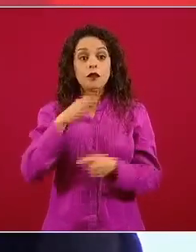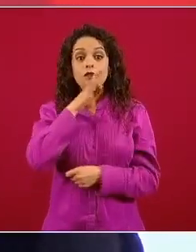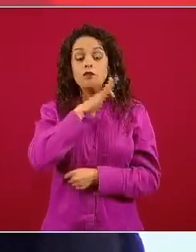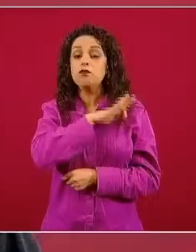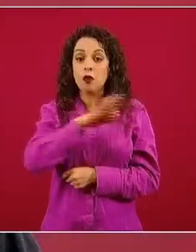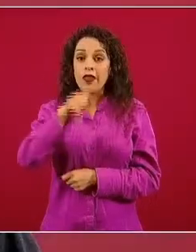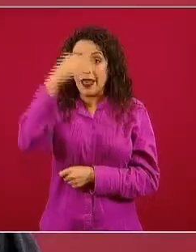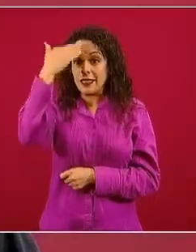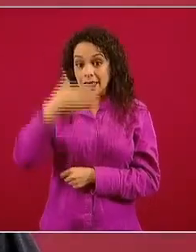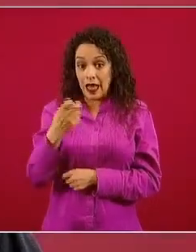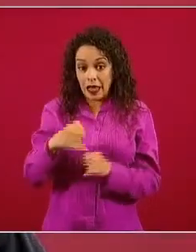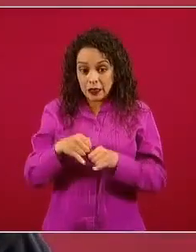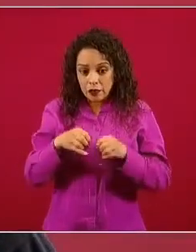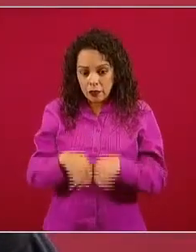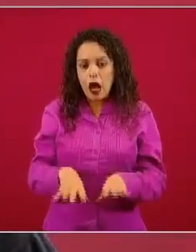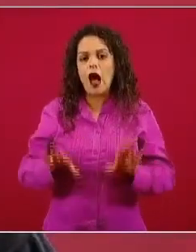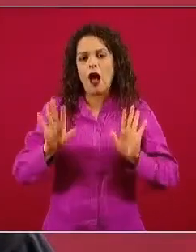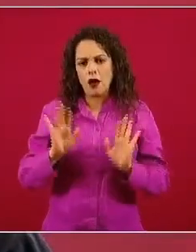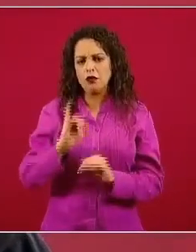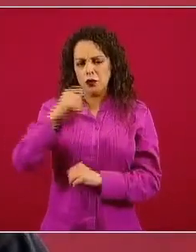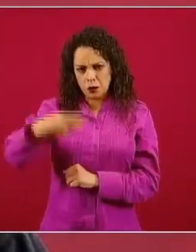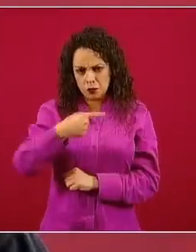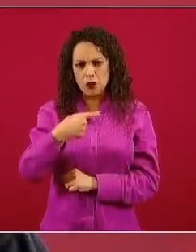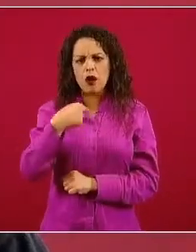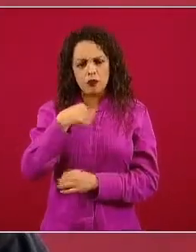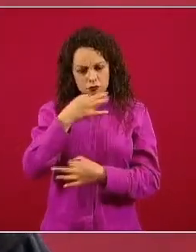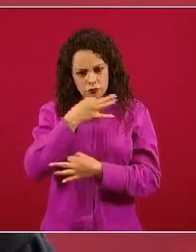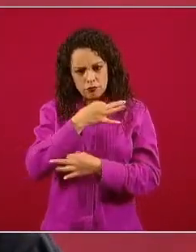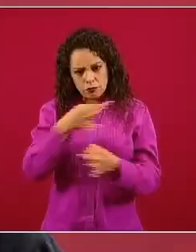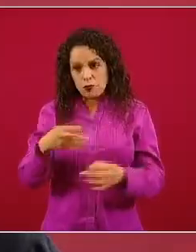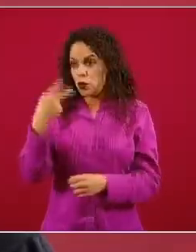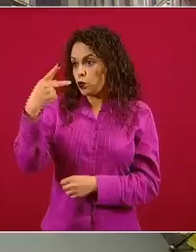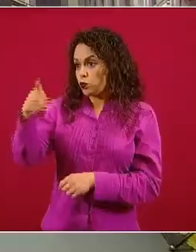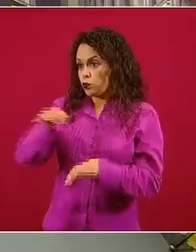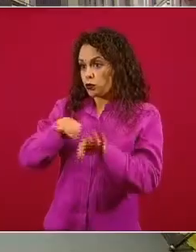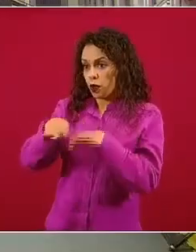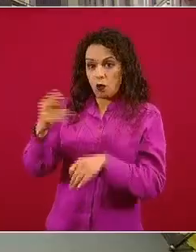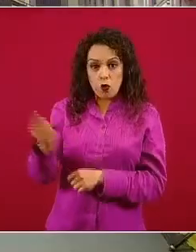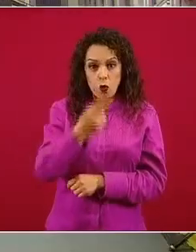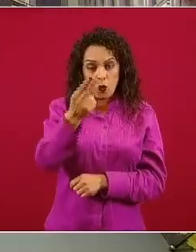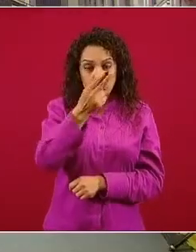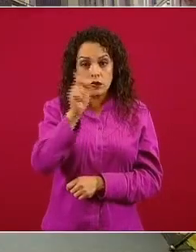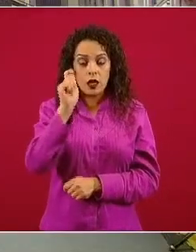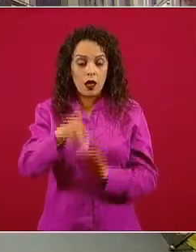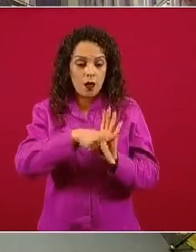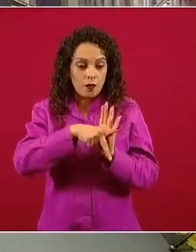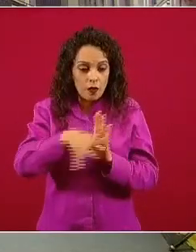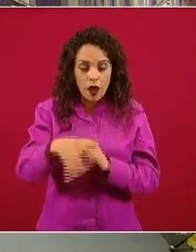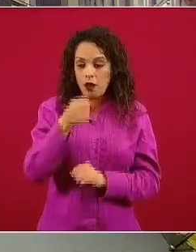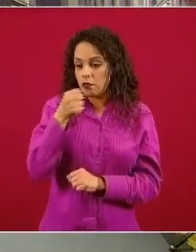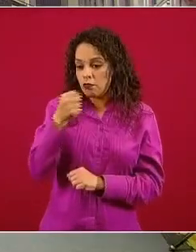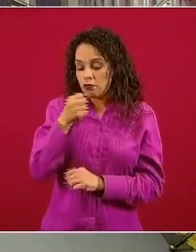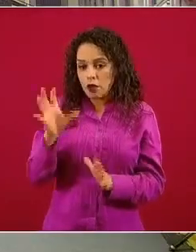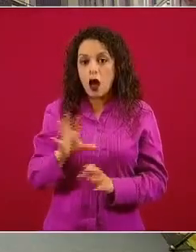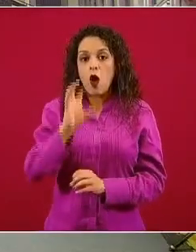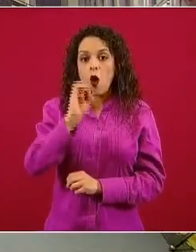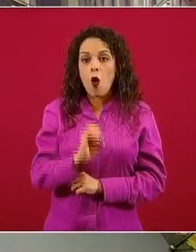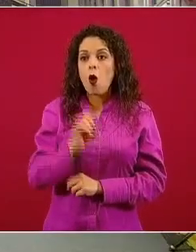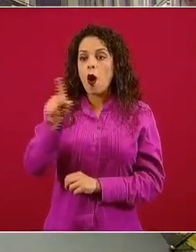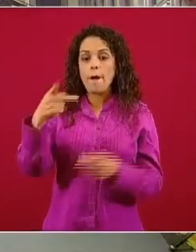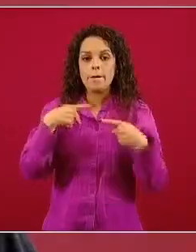también, decíamos, de que ustedes en su trabajo periodístico o la población también de manera directa puede estar consultando los